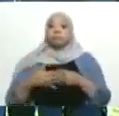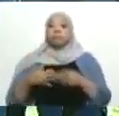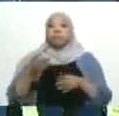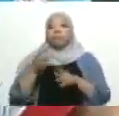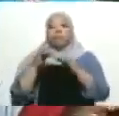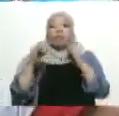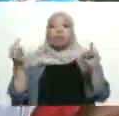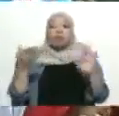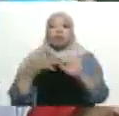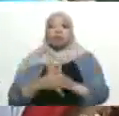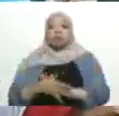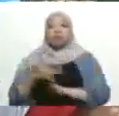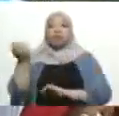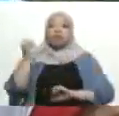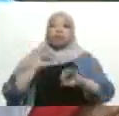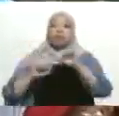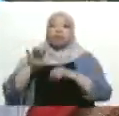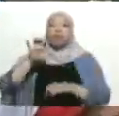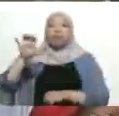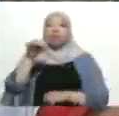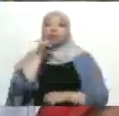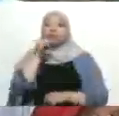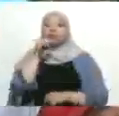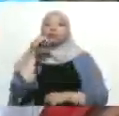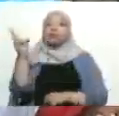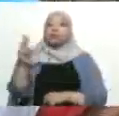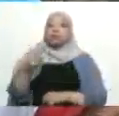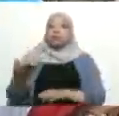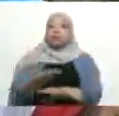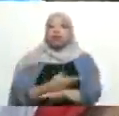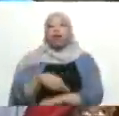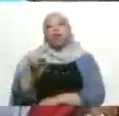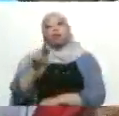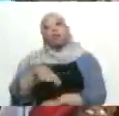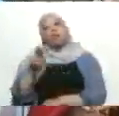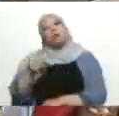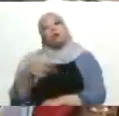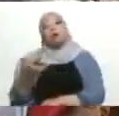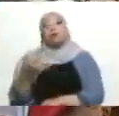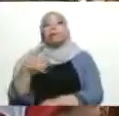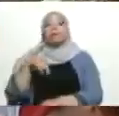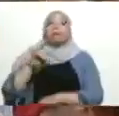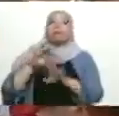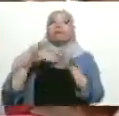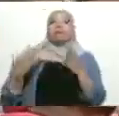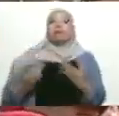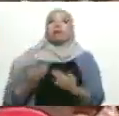y defendí la patria y no pasaron y no pasarán nunca jamás por esta tierra.